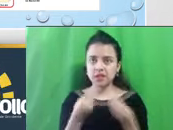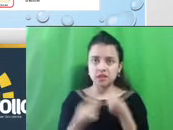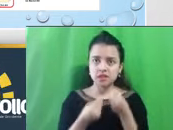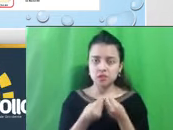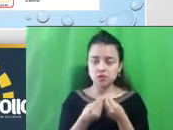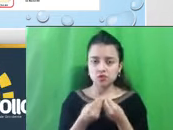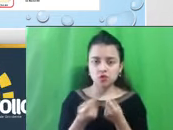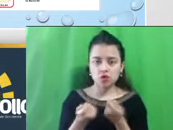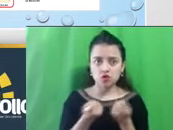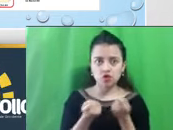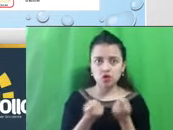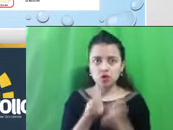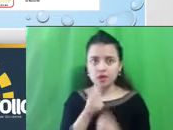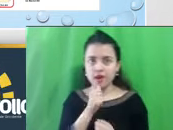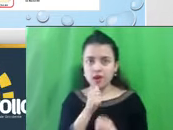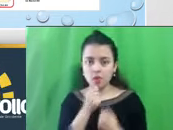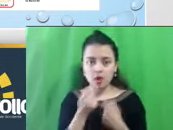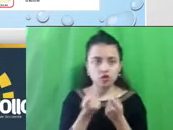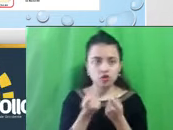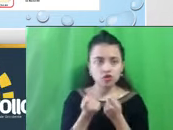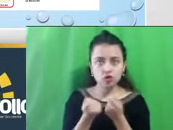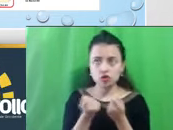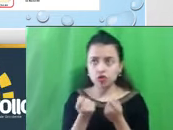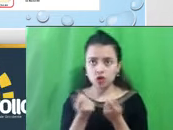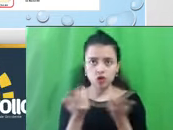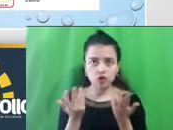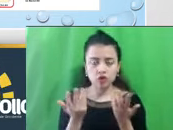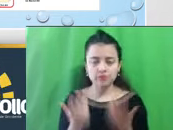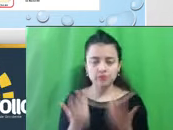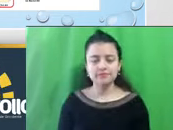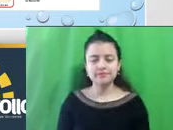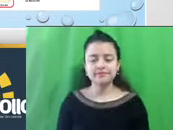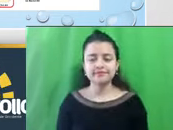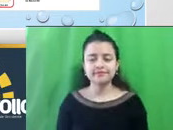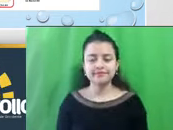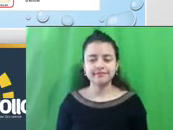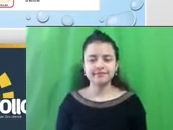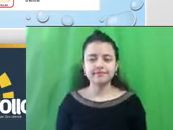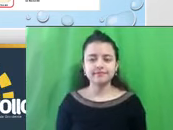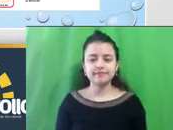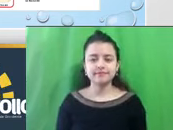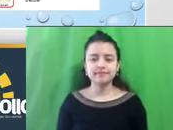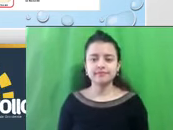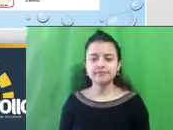bien invertidos, o sea, estén bien tratados. Esos indicadores